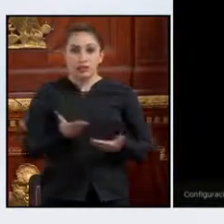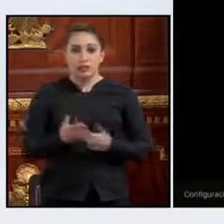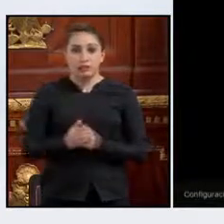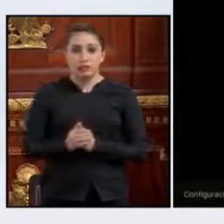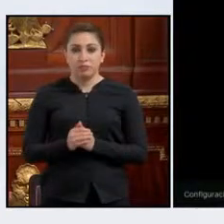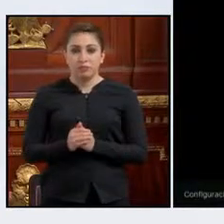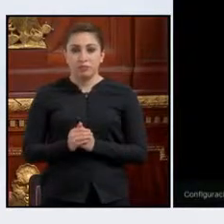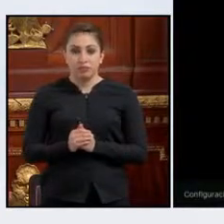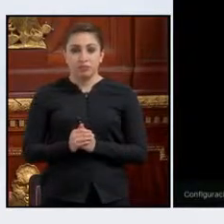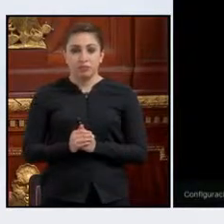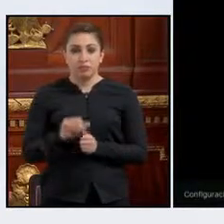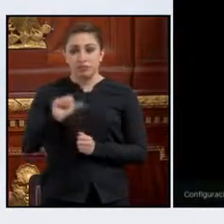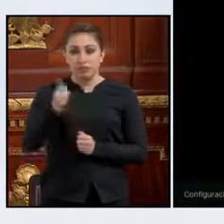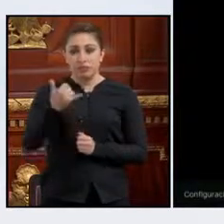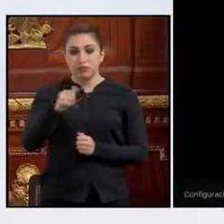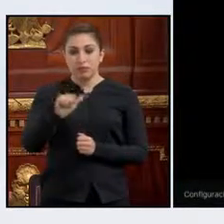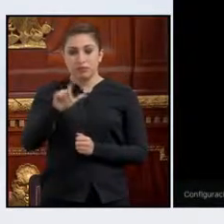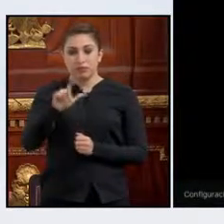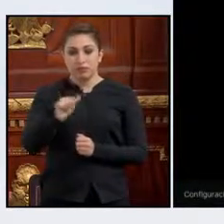Ayala Zúñiga Yuriri.